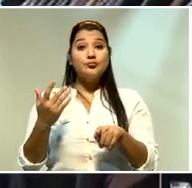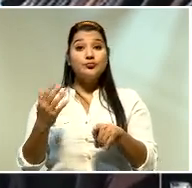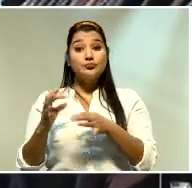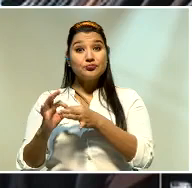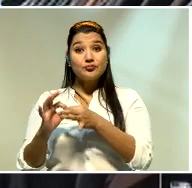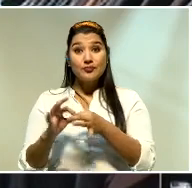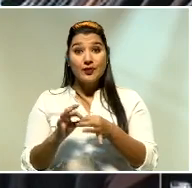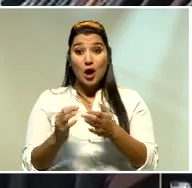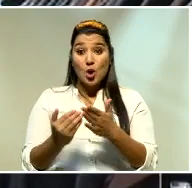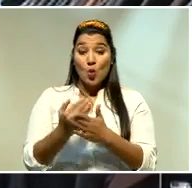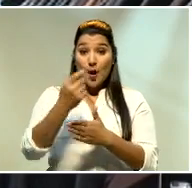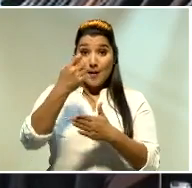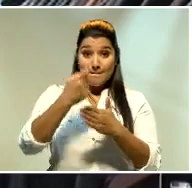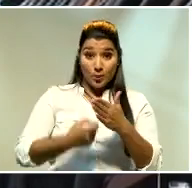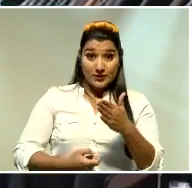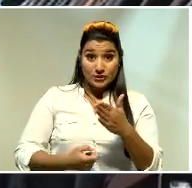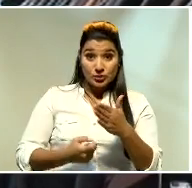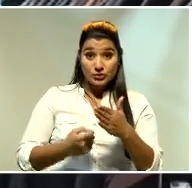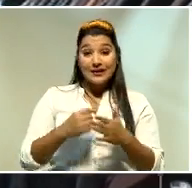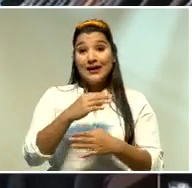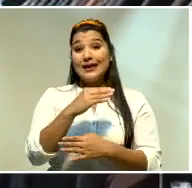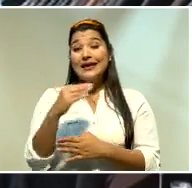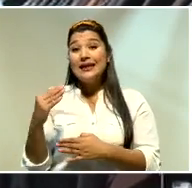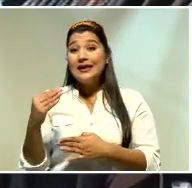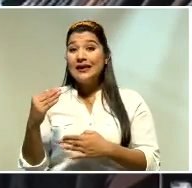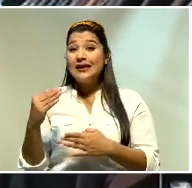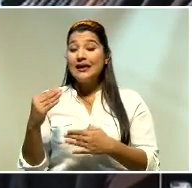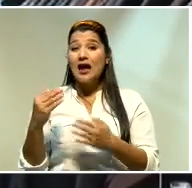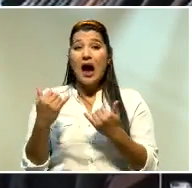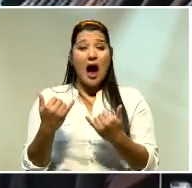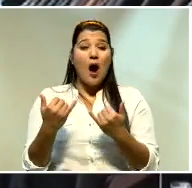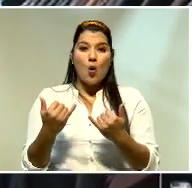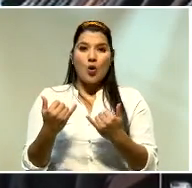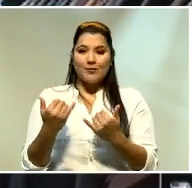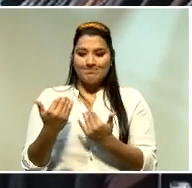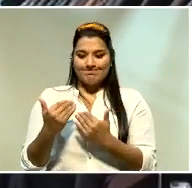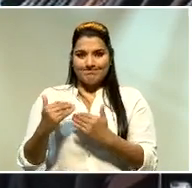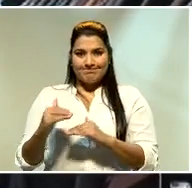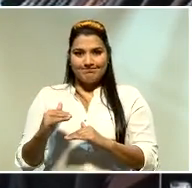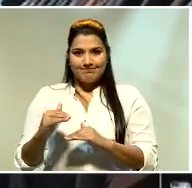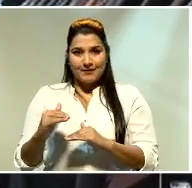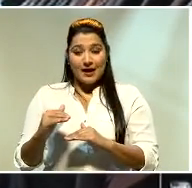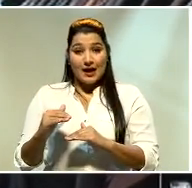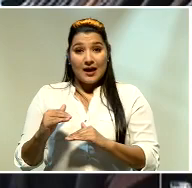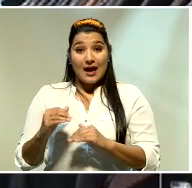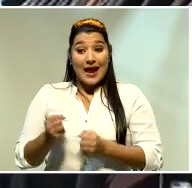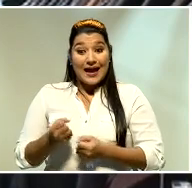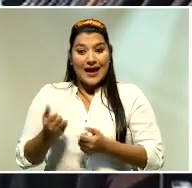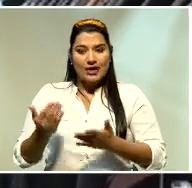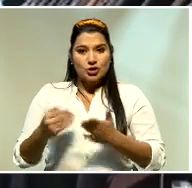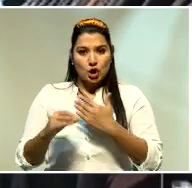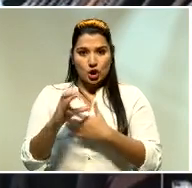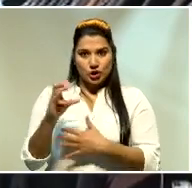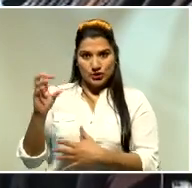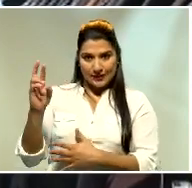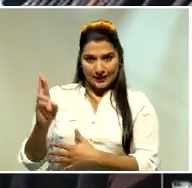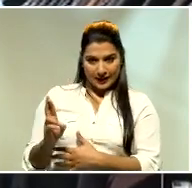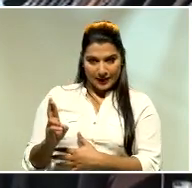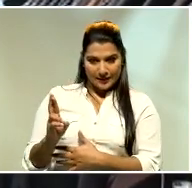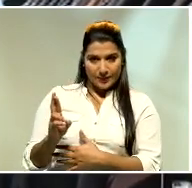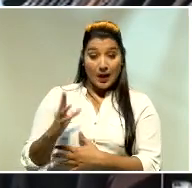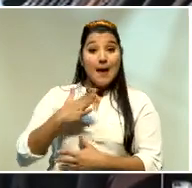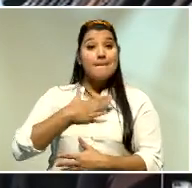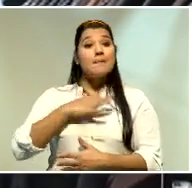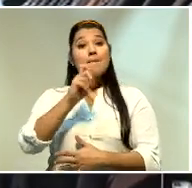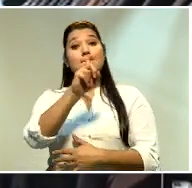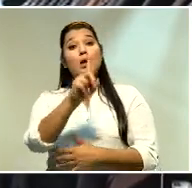los nuevos impuestos y que hay una contracción a nivel país. Mi